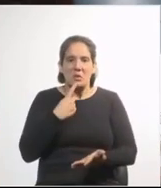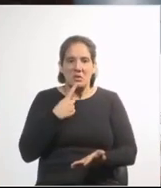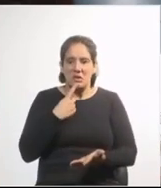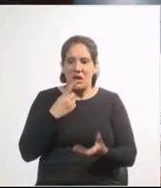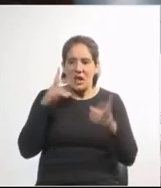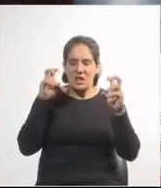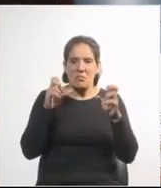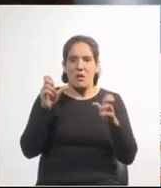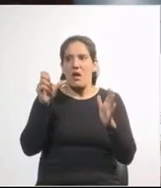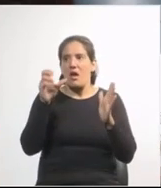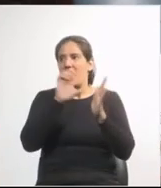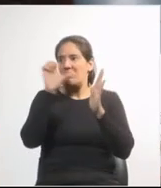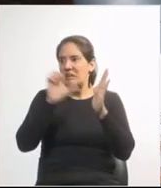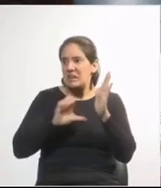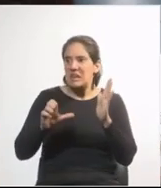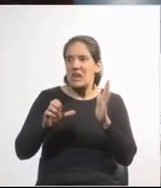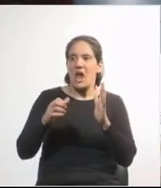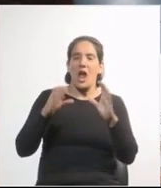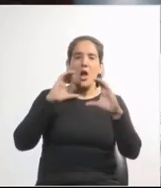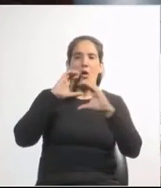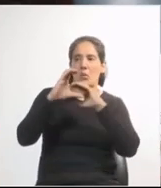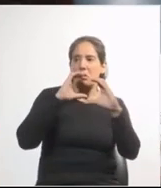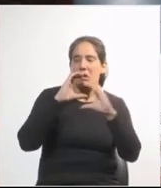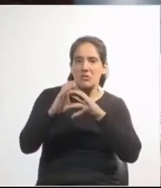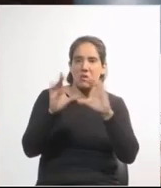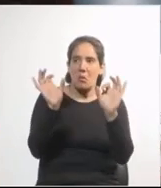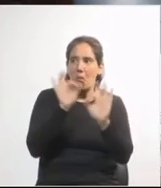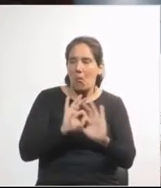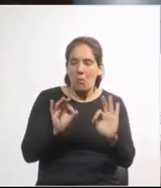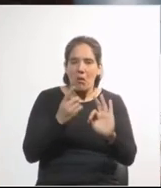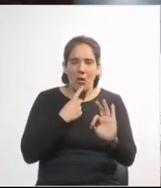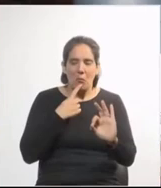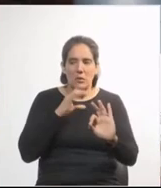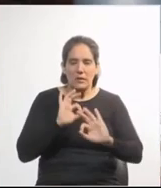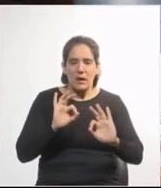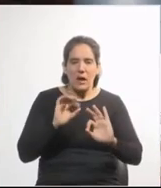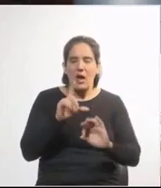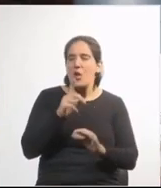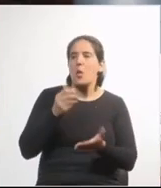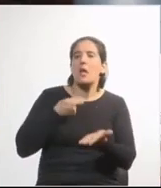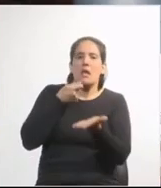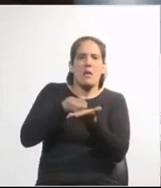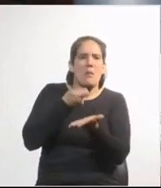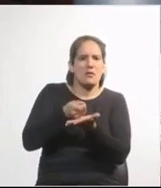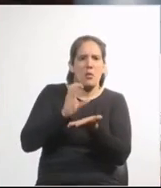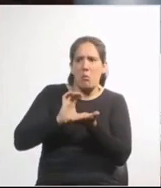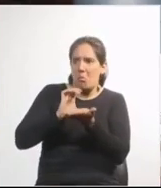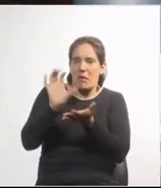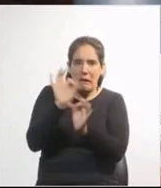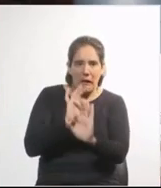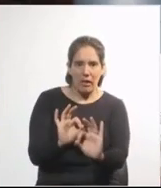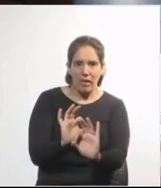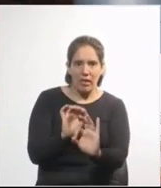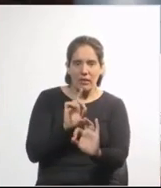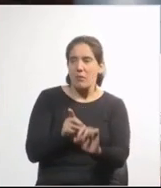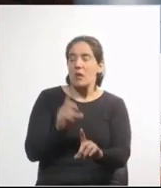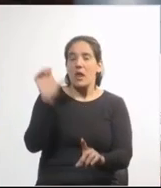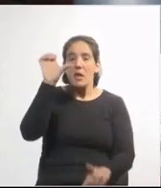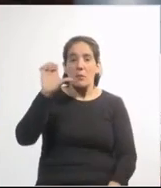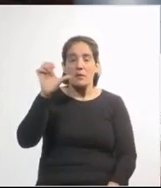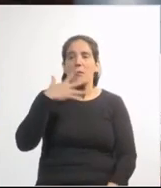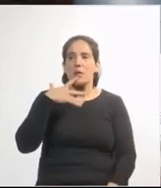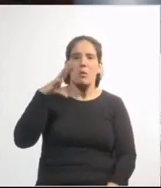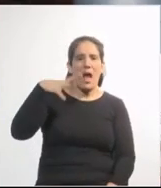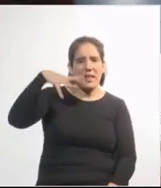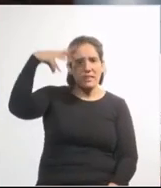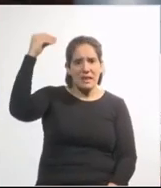energía, telecomunicación e industria, y el debilitamiento y la falta de inversión en empresas tan importantes para